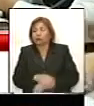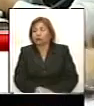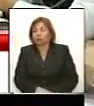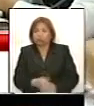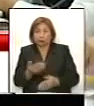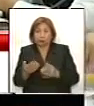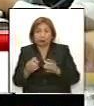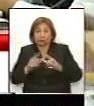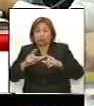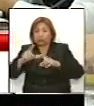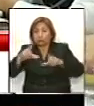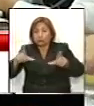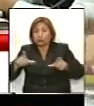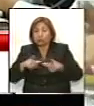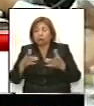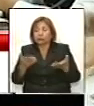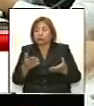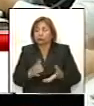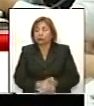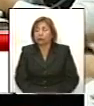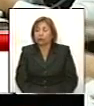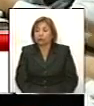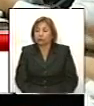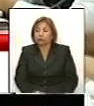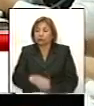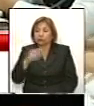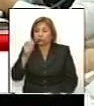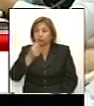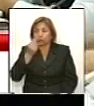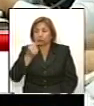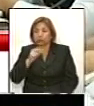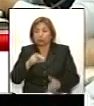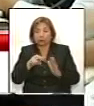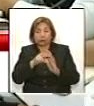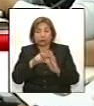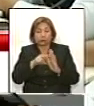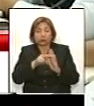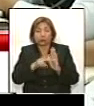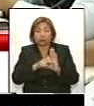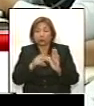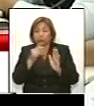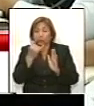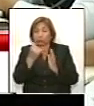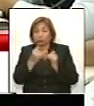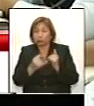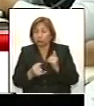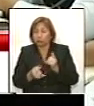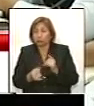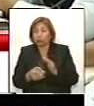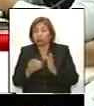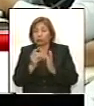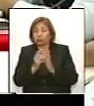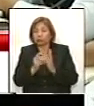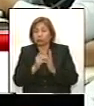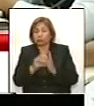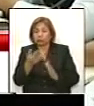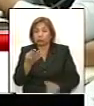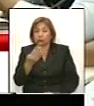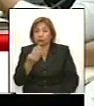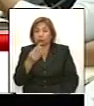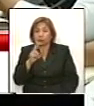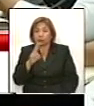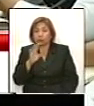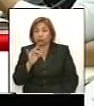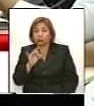la geolocalización pertinente. Lo que hemos logrado en cambios normativos es que en el último decreto legislativo, el 1428, se incluya